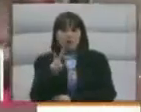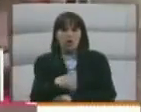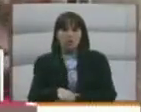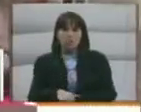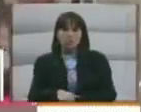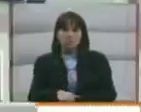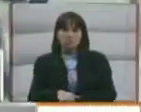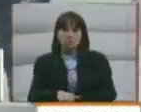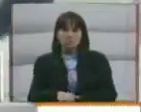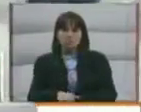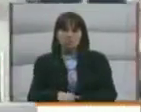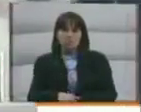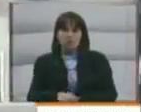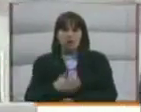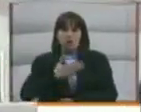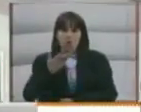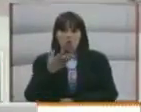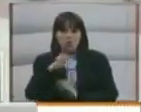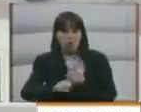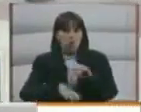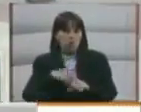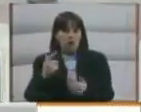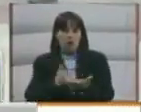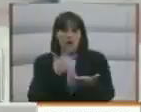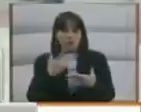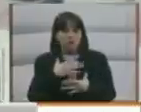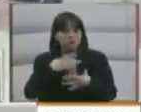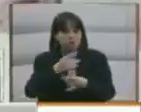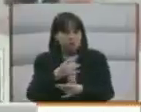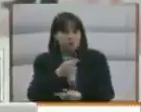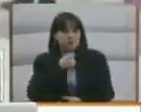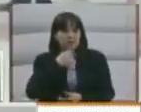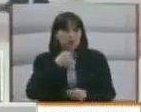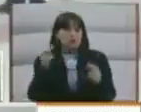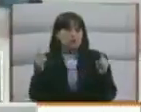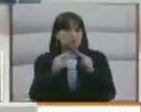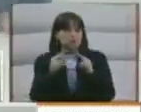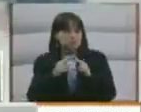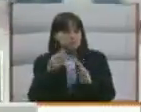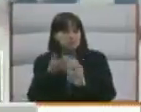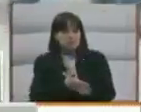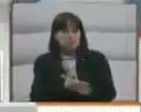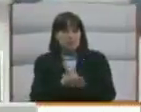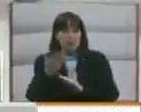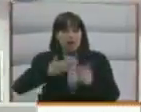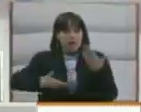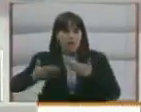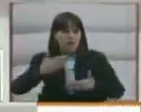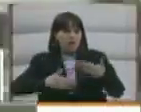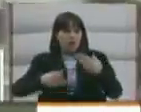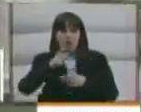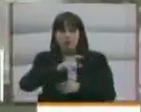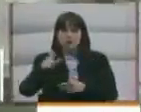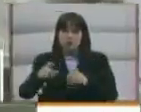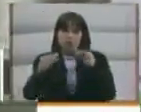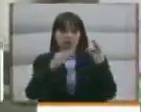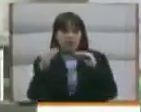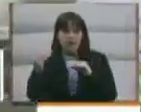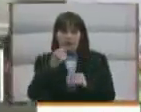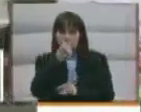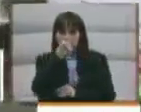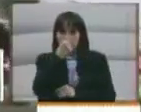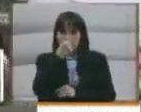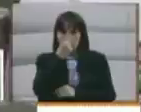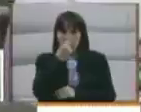puedes comprar libros que te interesen, incluso hasta puedes interactuar con otras personas.